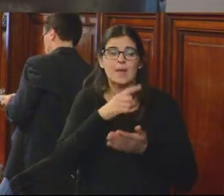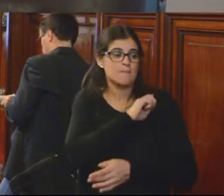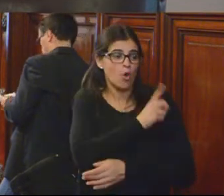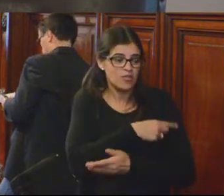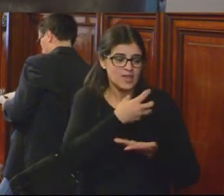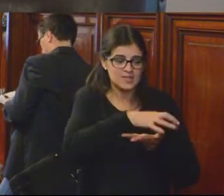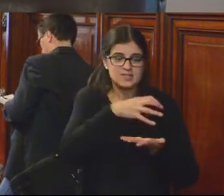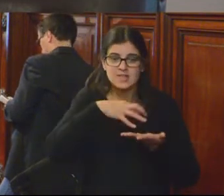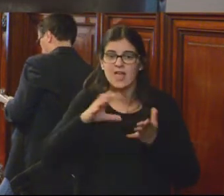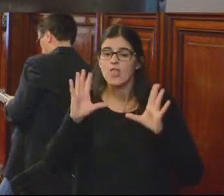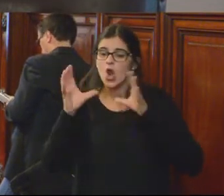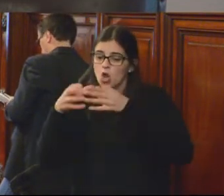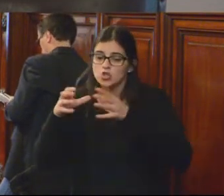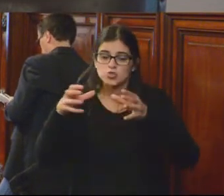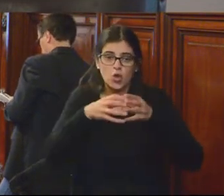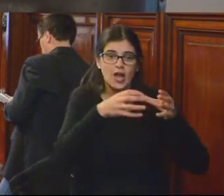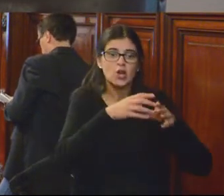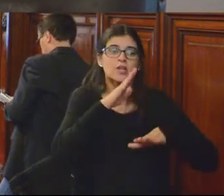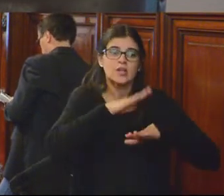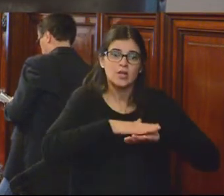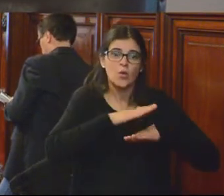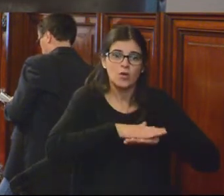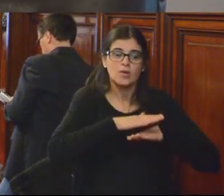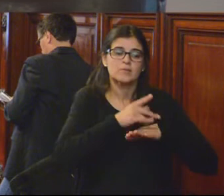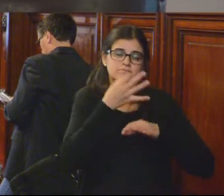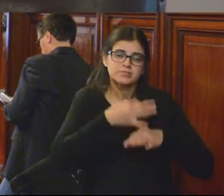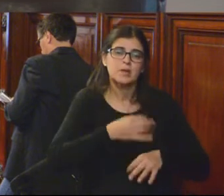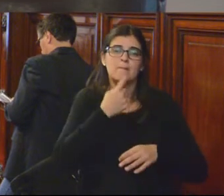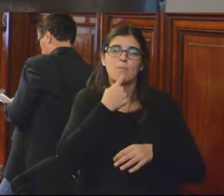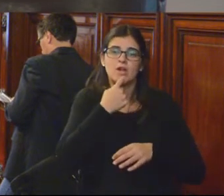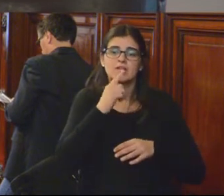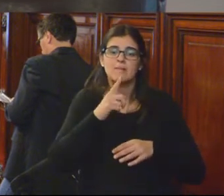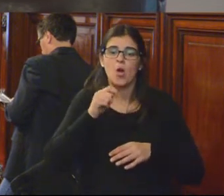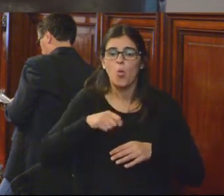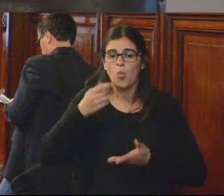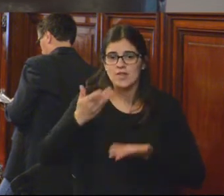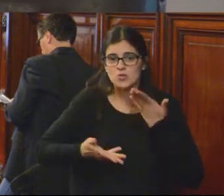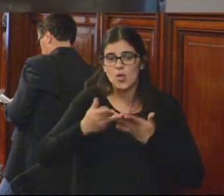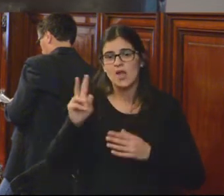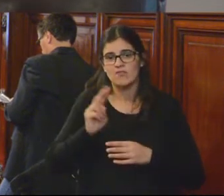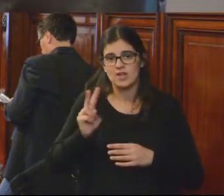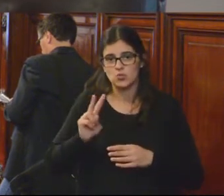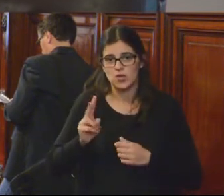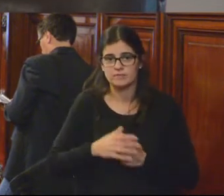los órganos que ejercen la función política y jurisdiccional en Venezuela.